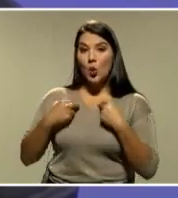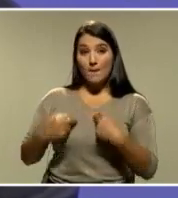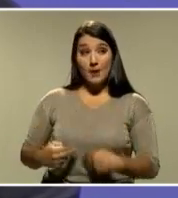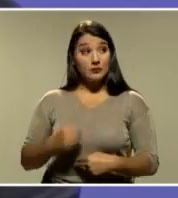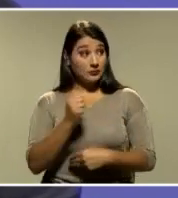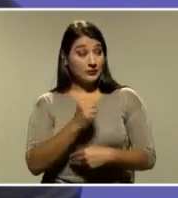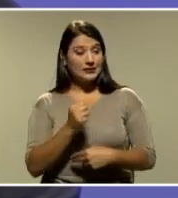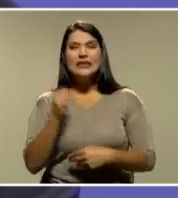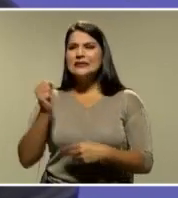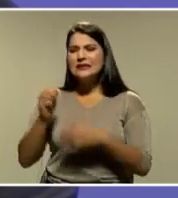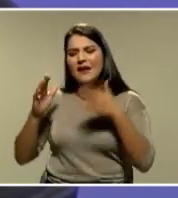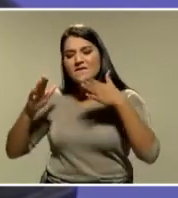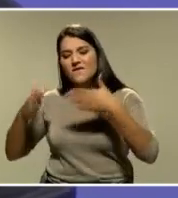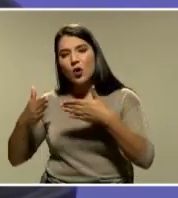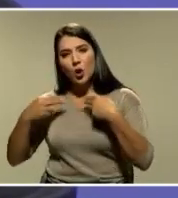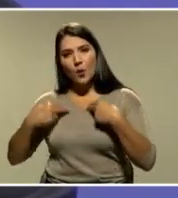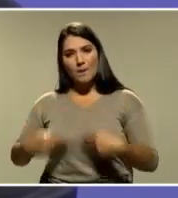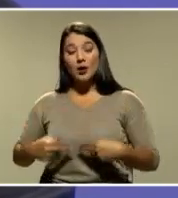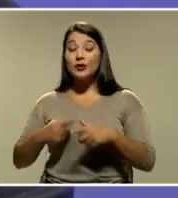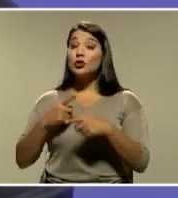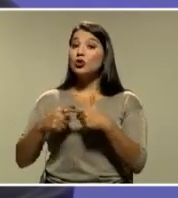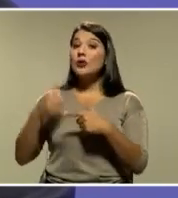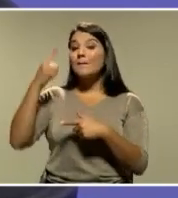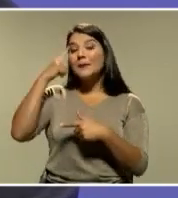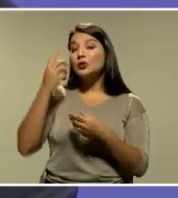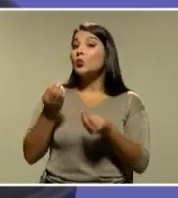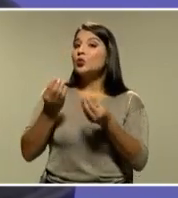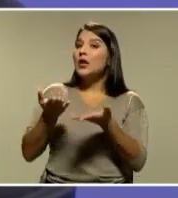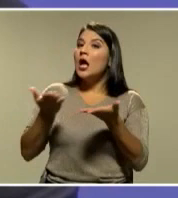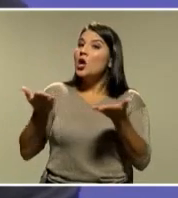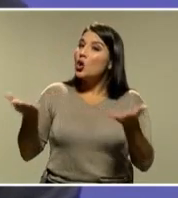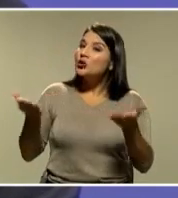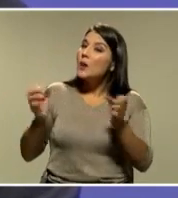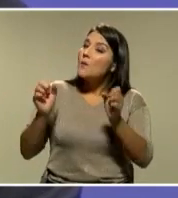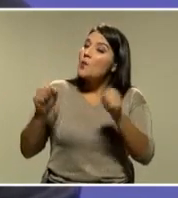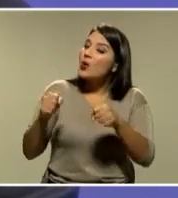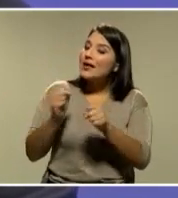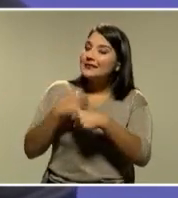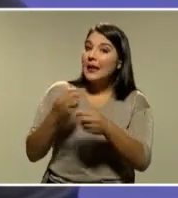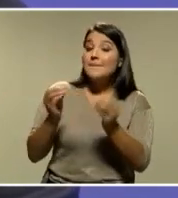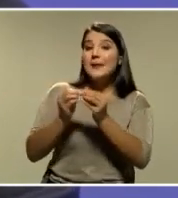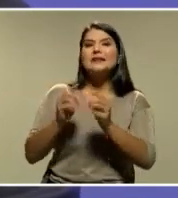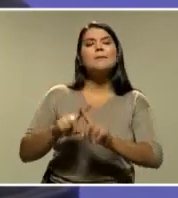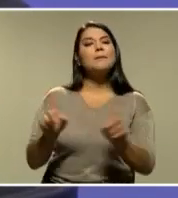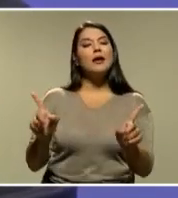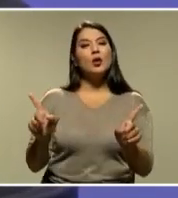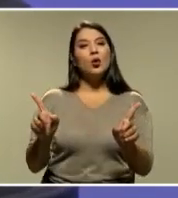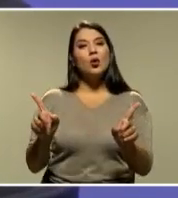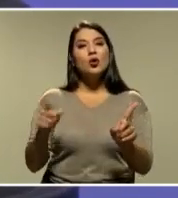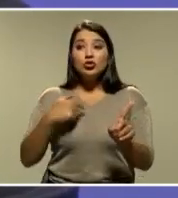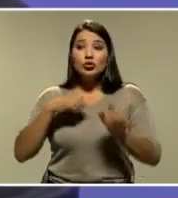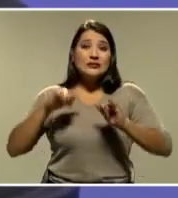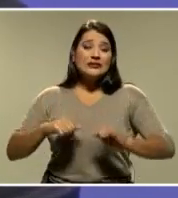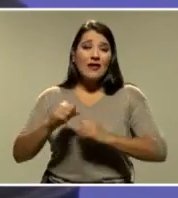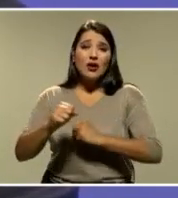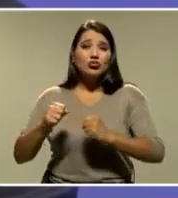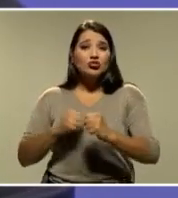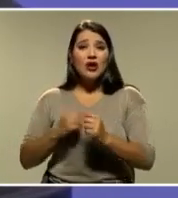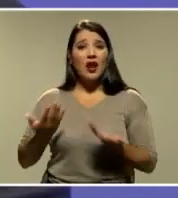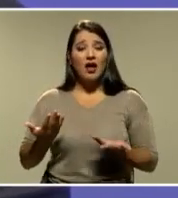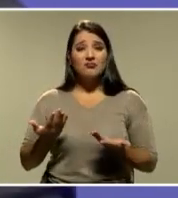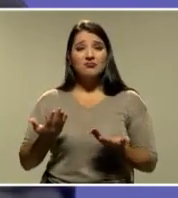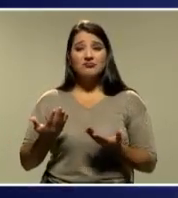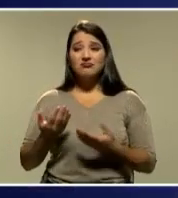Ajá. Mucho el enfoque del humano, entonces pienso que muchas cosas se pudo haber hecho más. Pero yo estaba en una sala de redacción como un